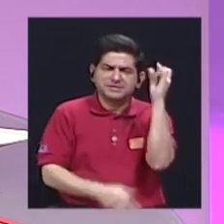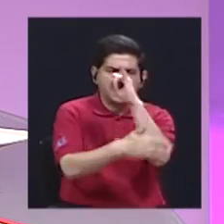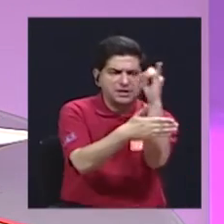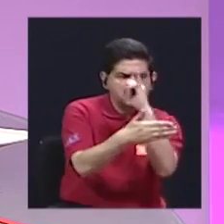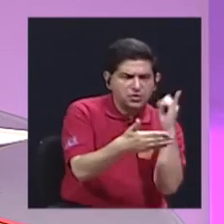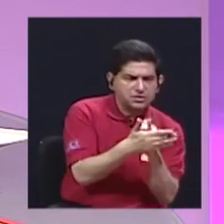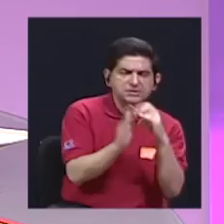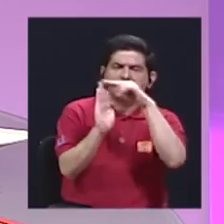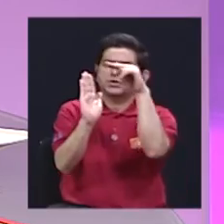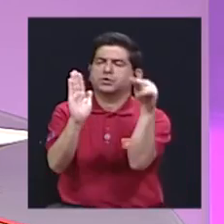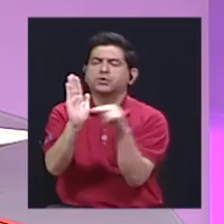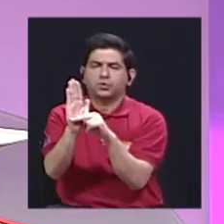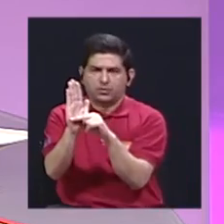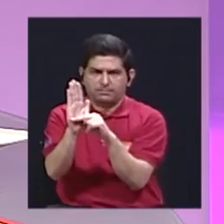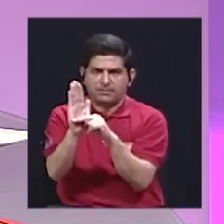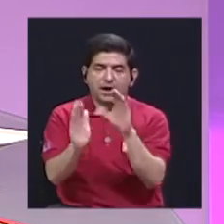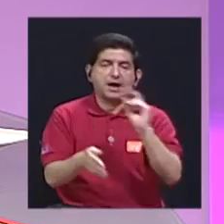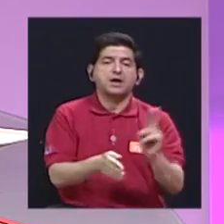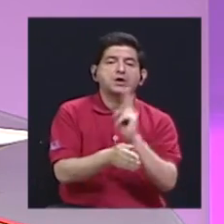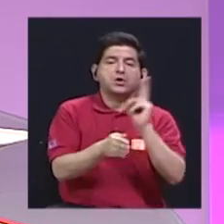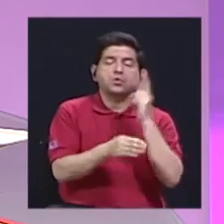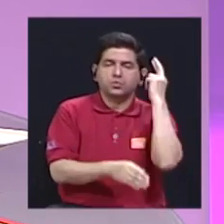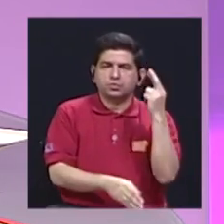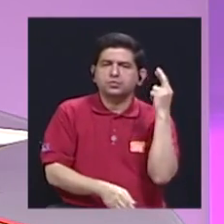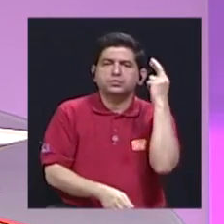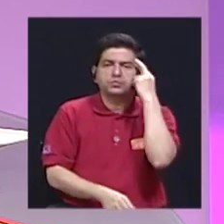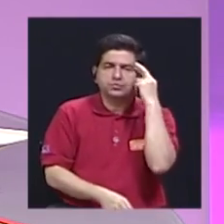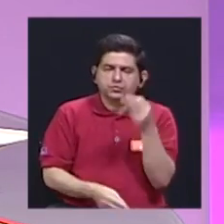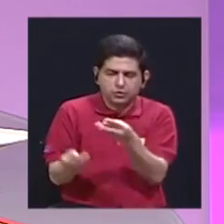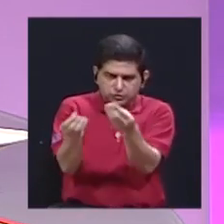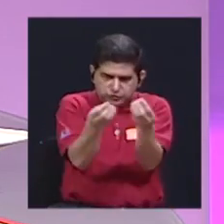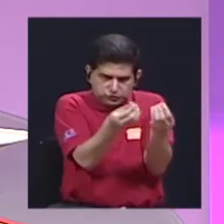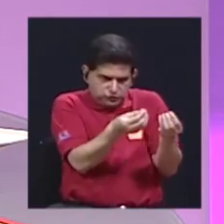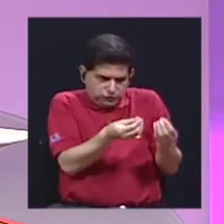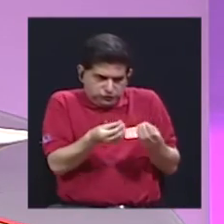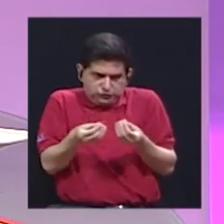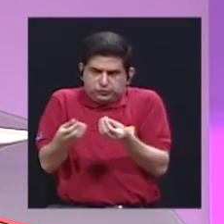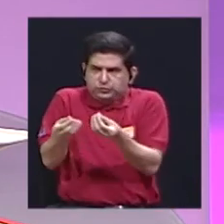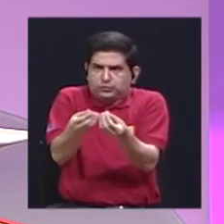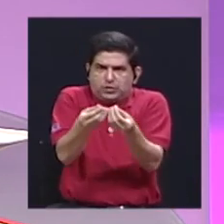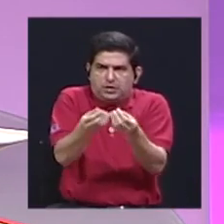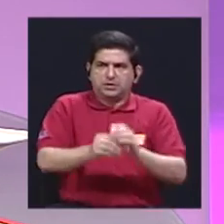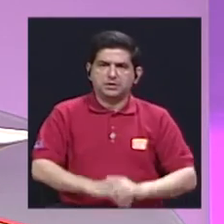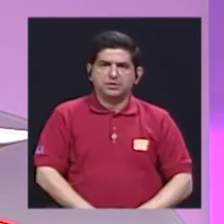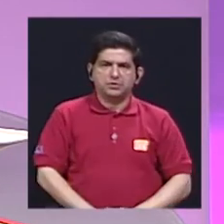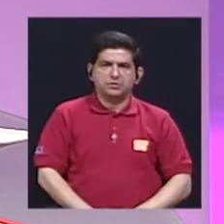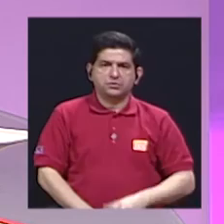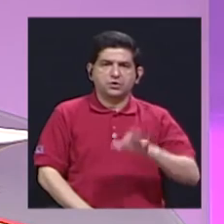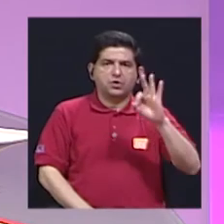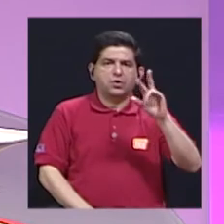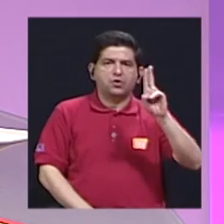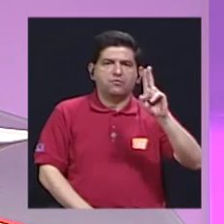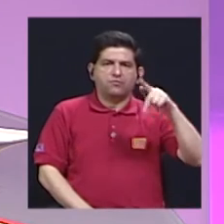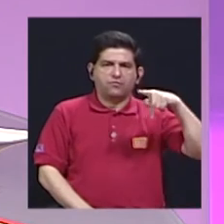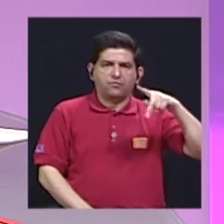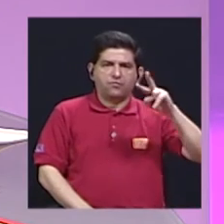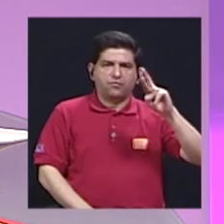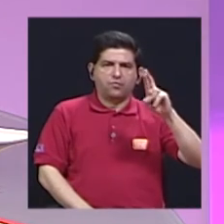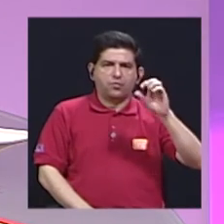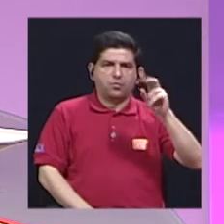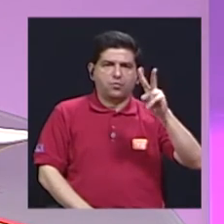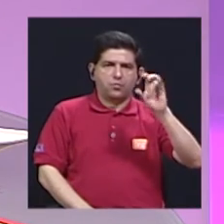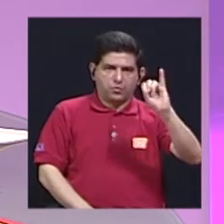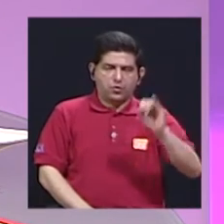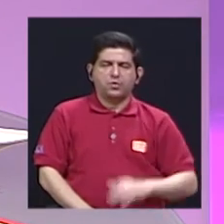diseño de normativa y de uso racional del suelo entonces su propia es una organización como le